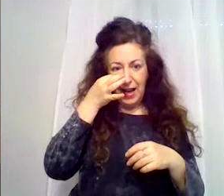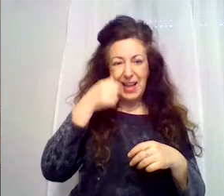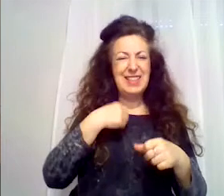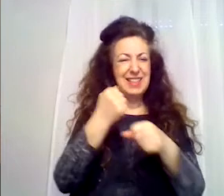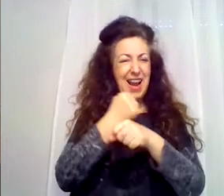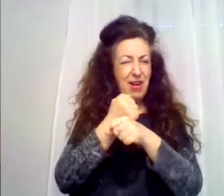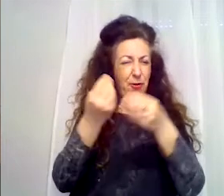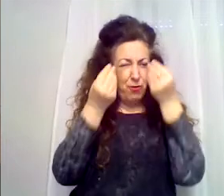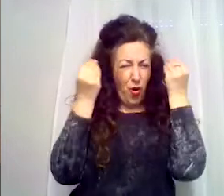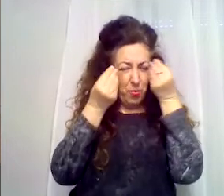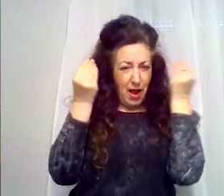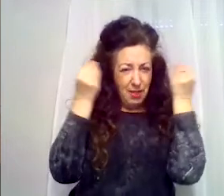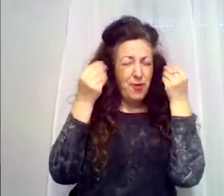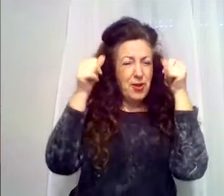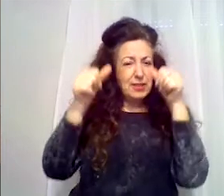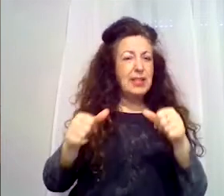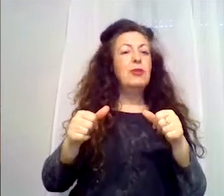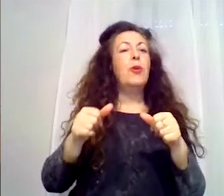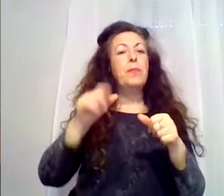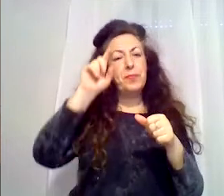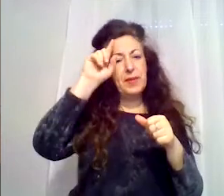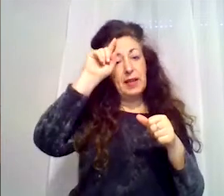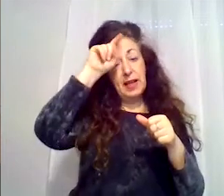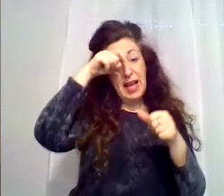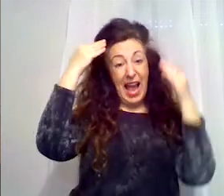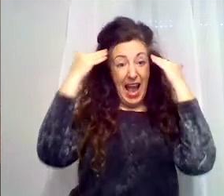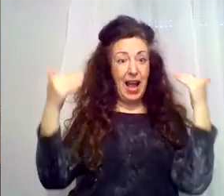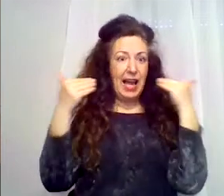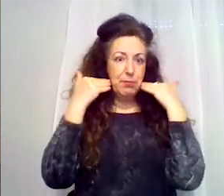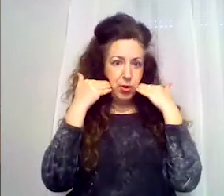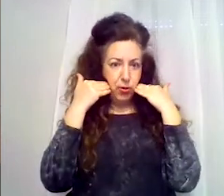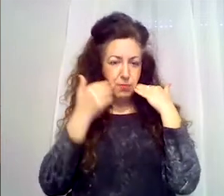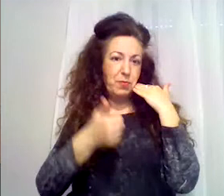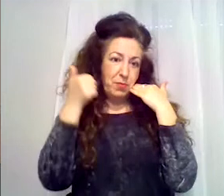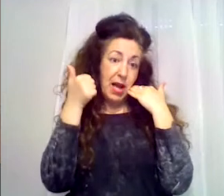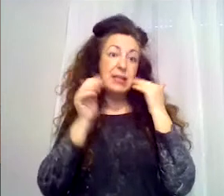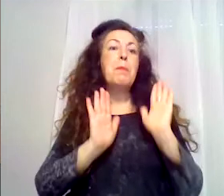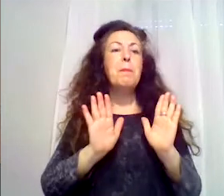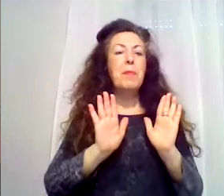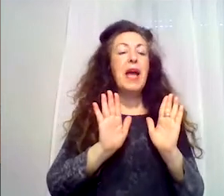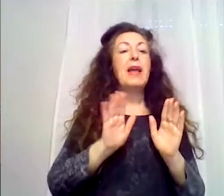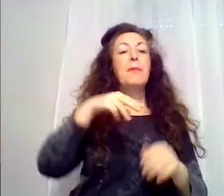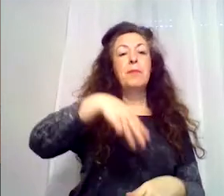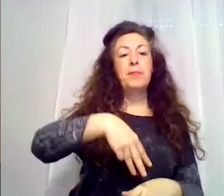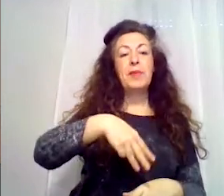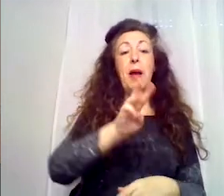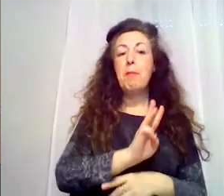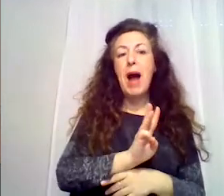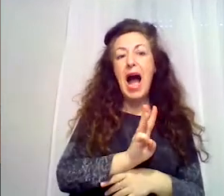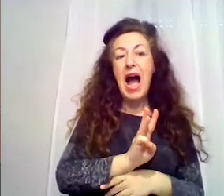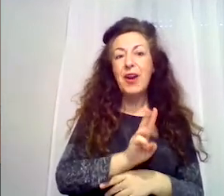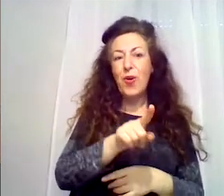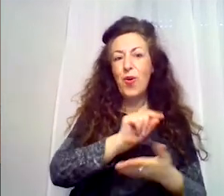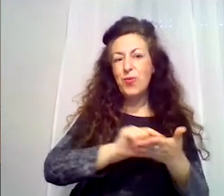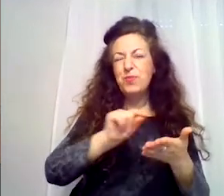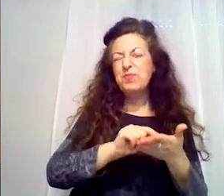asiste a mis conferencias, porque los que me siguen conocerán que yo realmente soy egiptólogo, no tiene realmente mi formación nada que ver con lo que